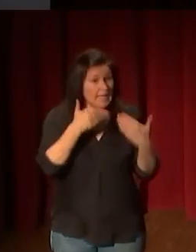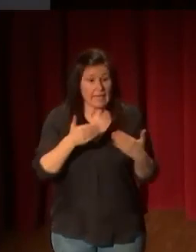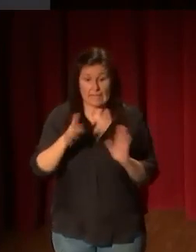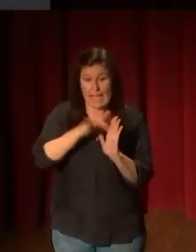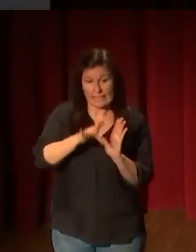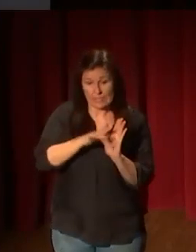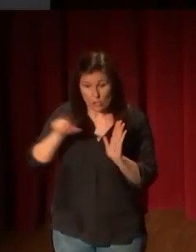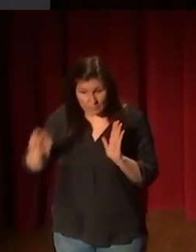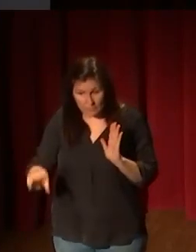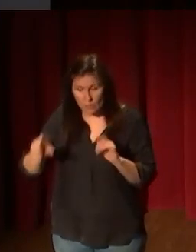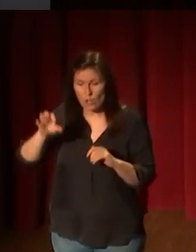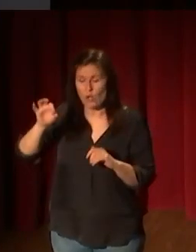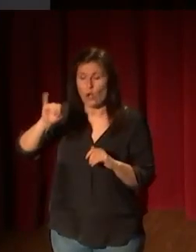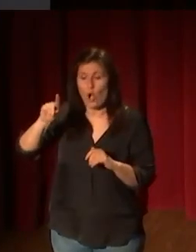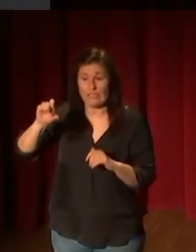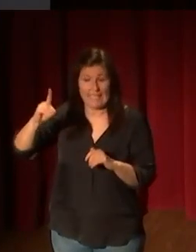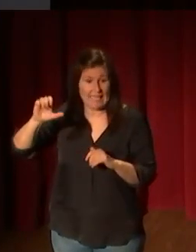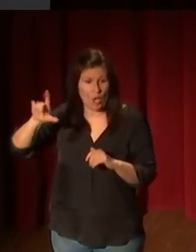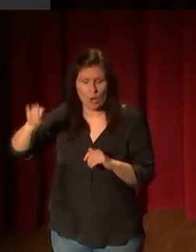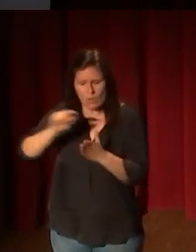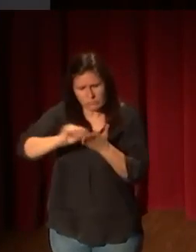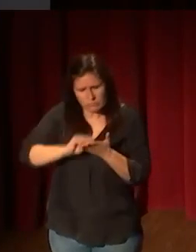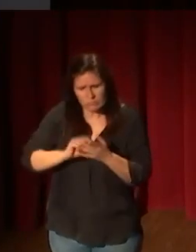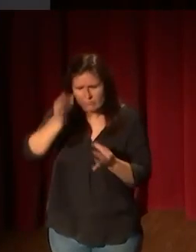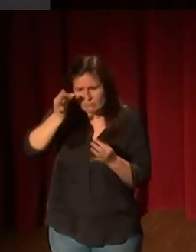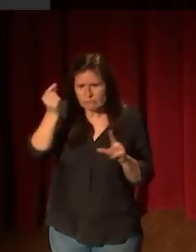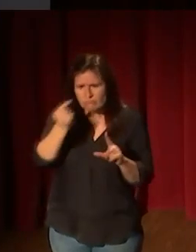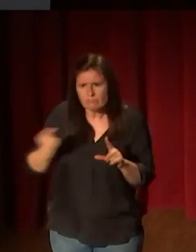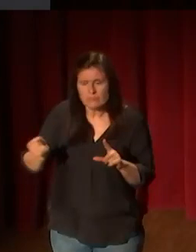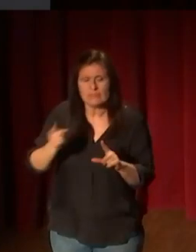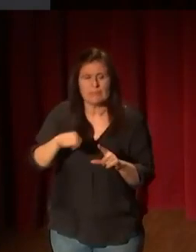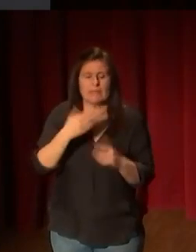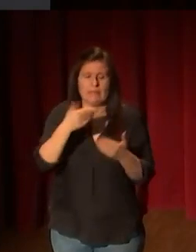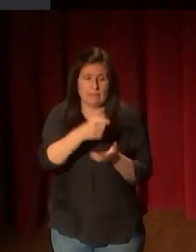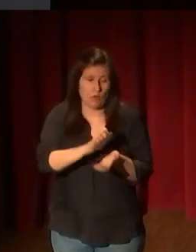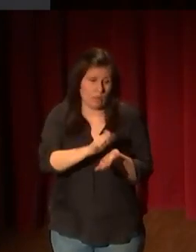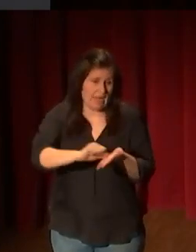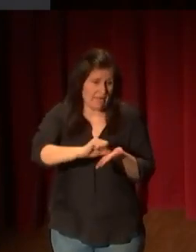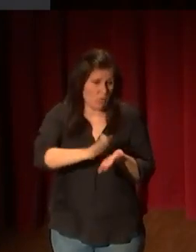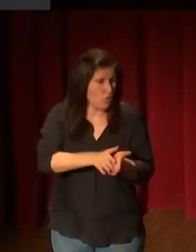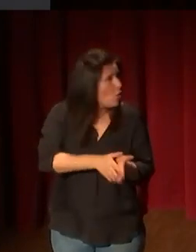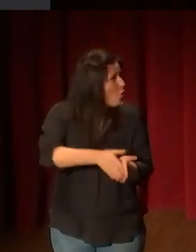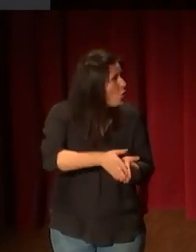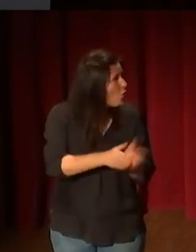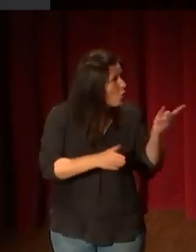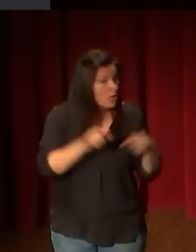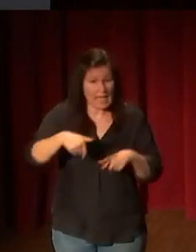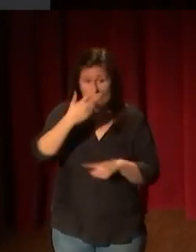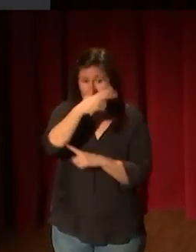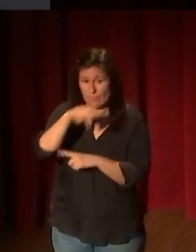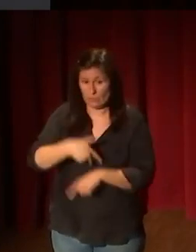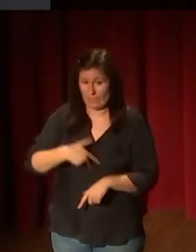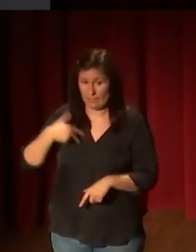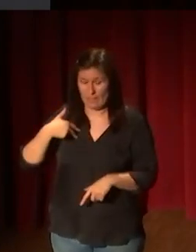descripción minuciosa de josé del olmo y a este grabado que tengo que decirles también que si tienen ocasión aquí en el museo del prado'